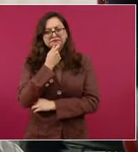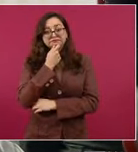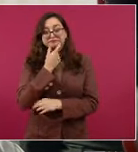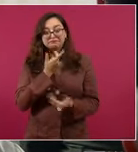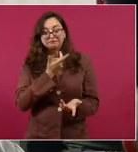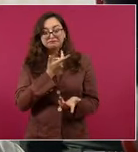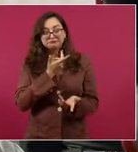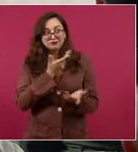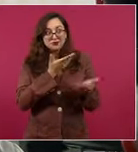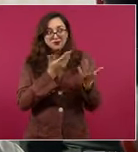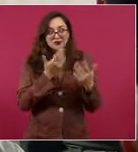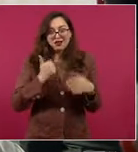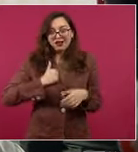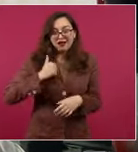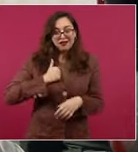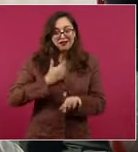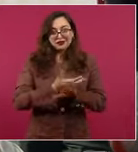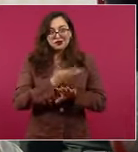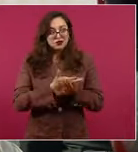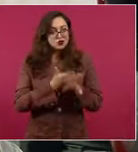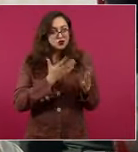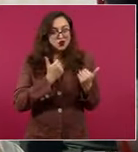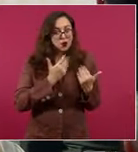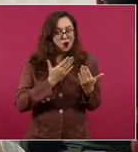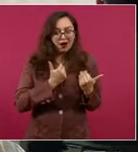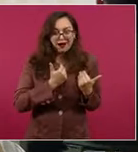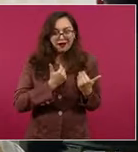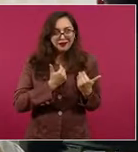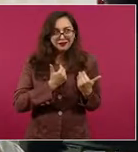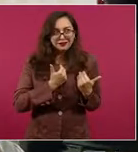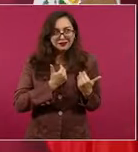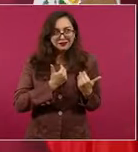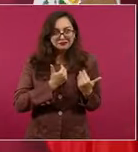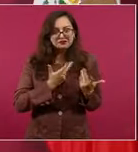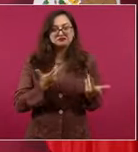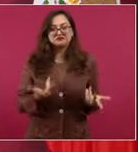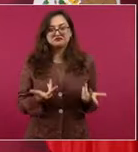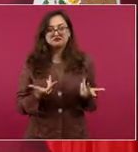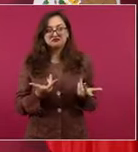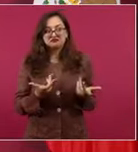¿Y qué se hace sin fuerza de trabajo?